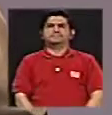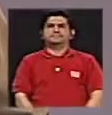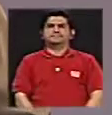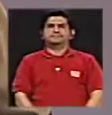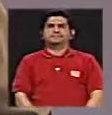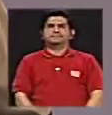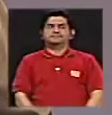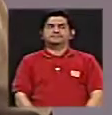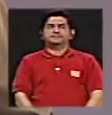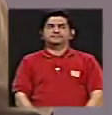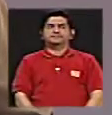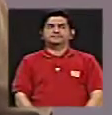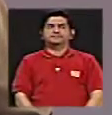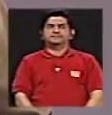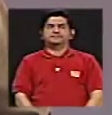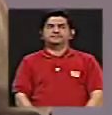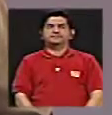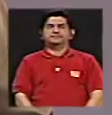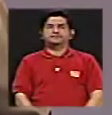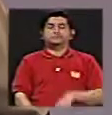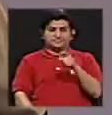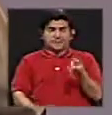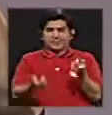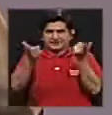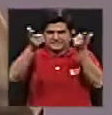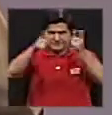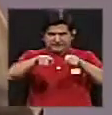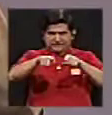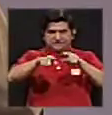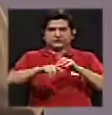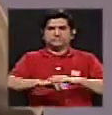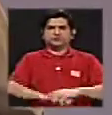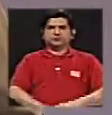Entonces, en este caso,